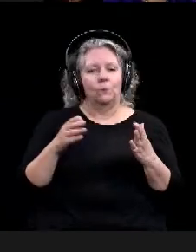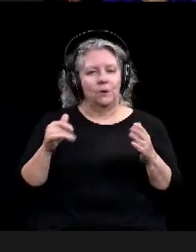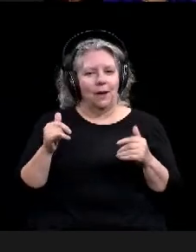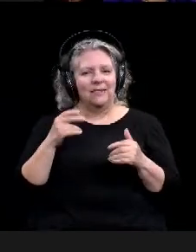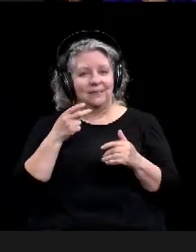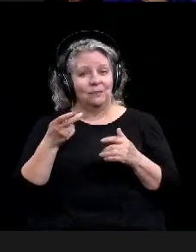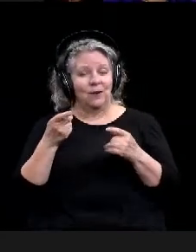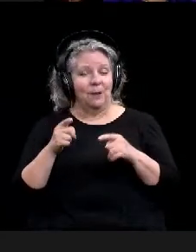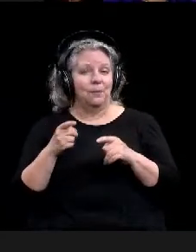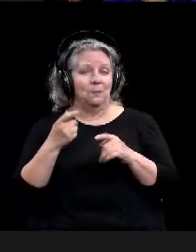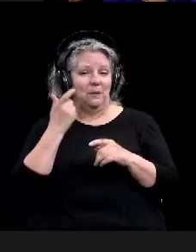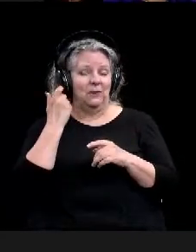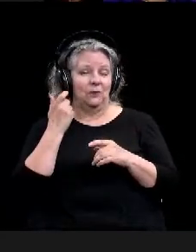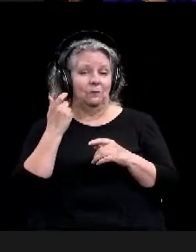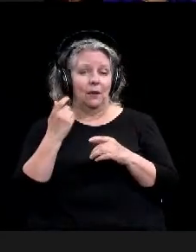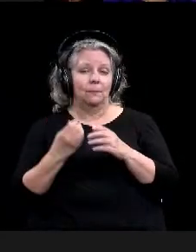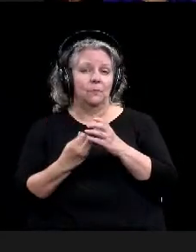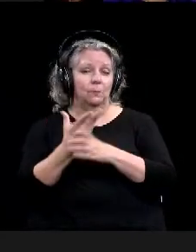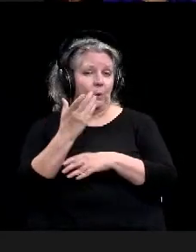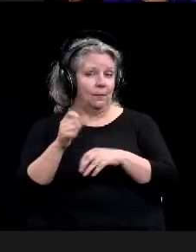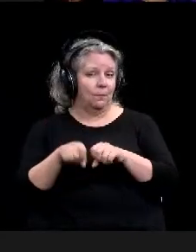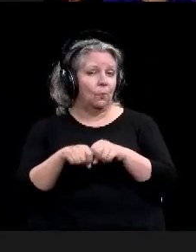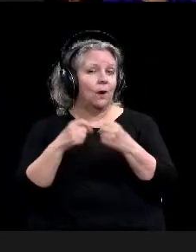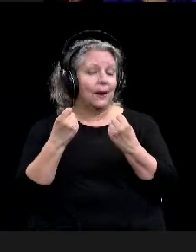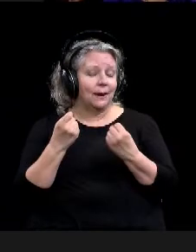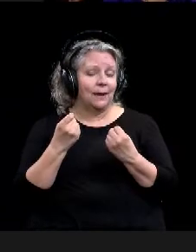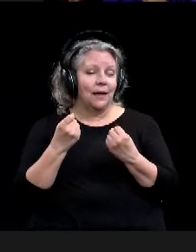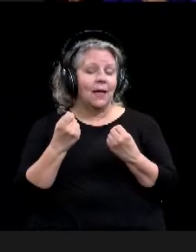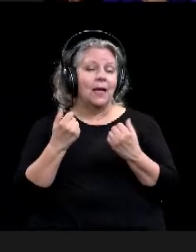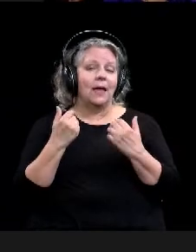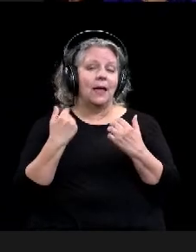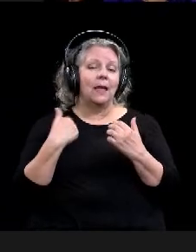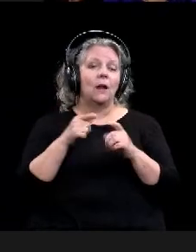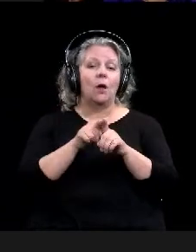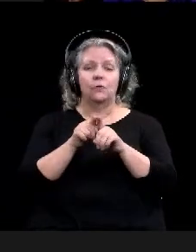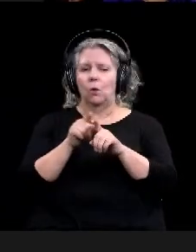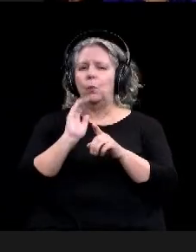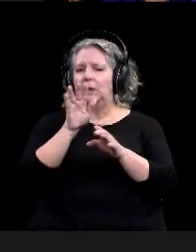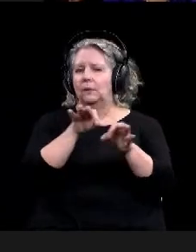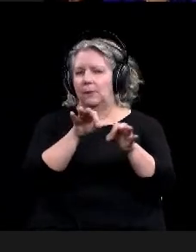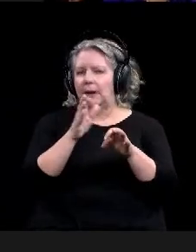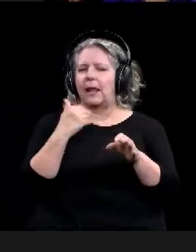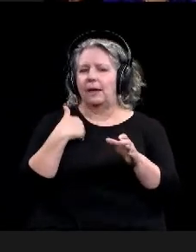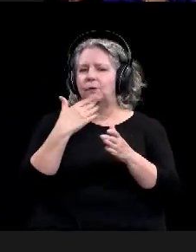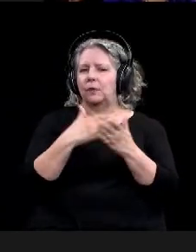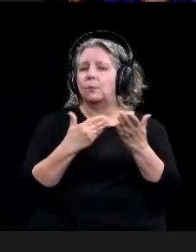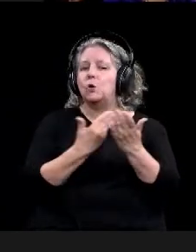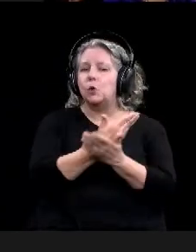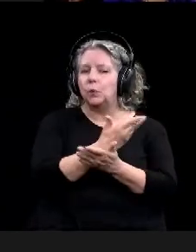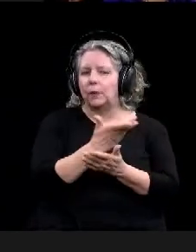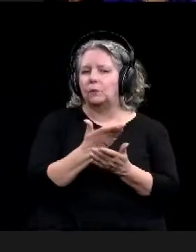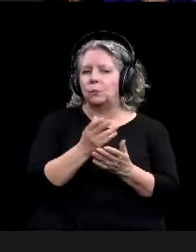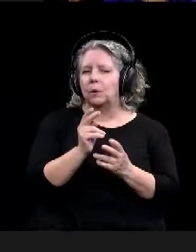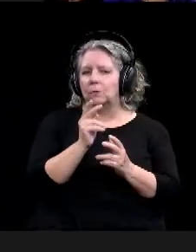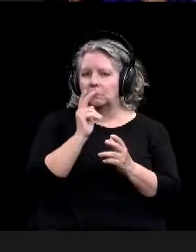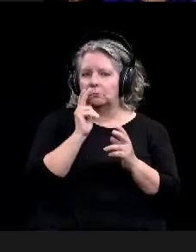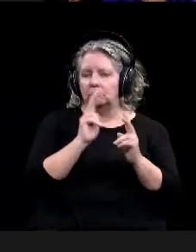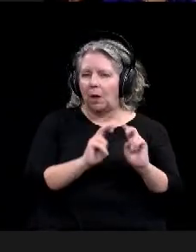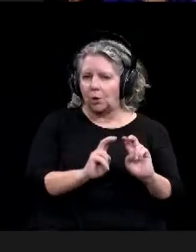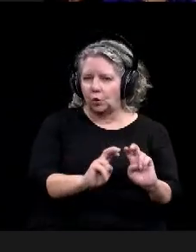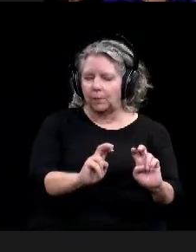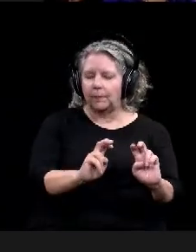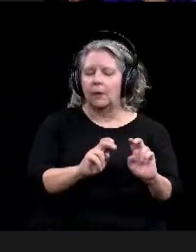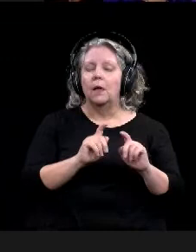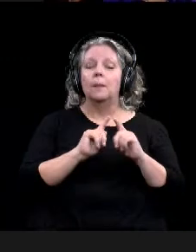estamos monitoreando pero hablando de todo esto dicho todo esto esto estamos muy